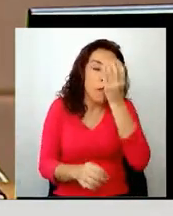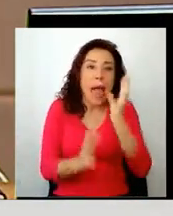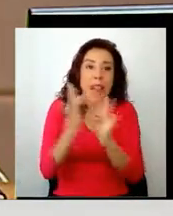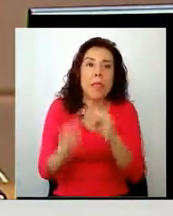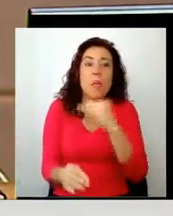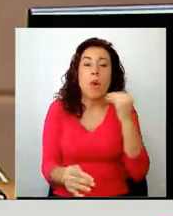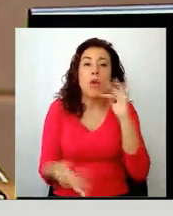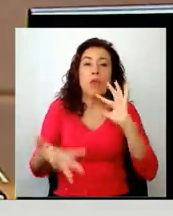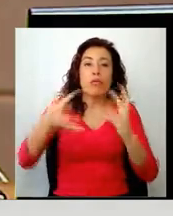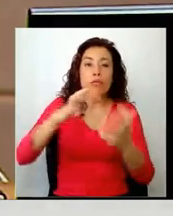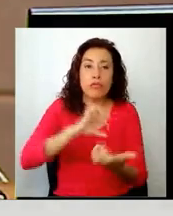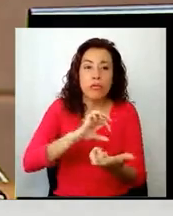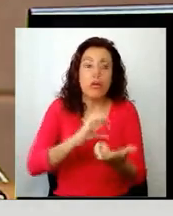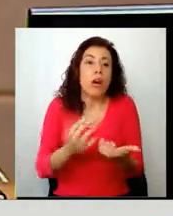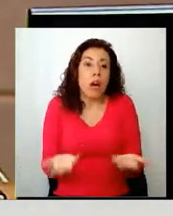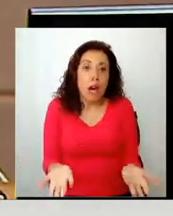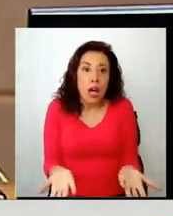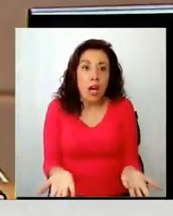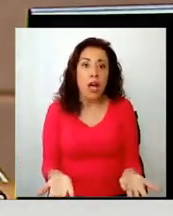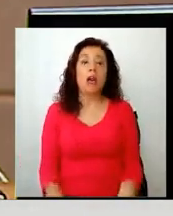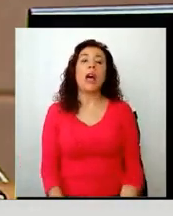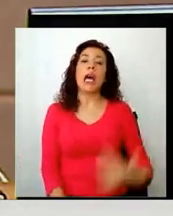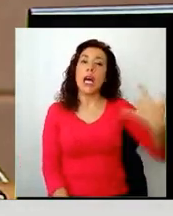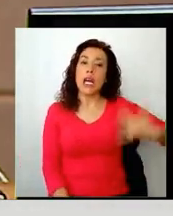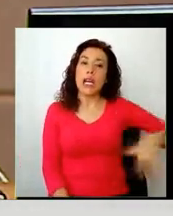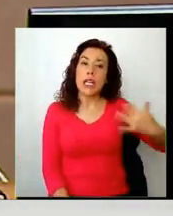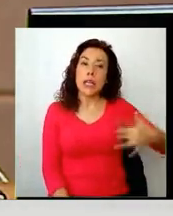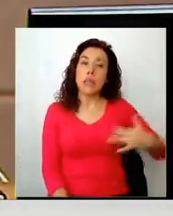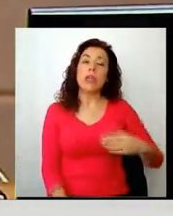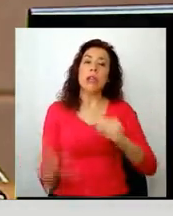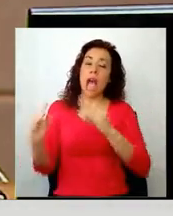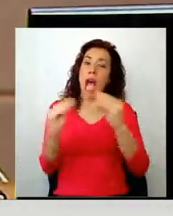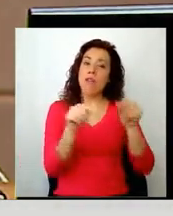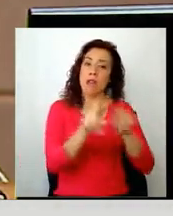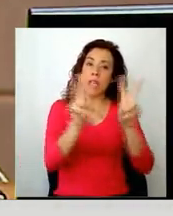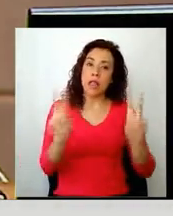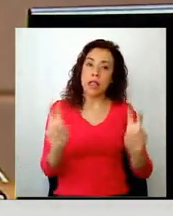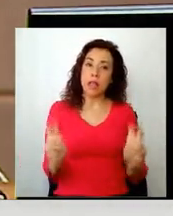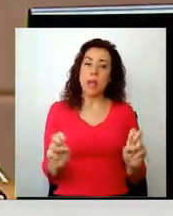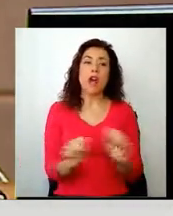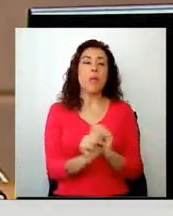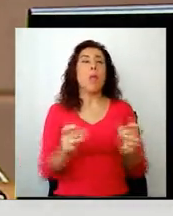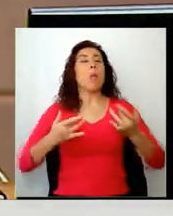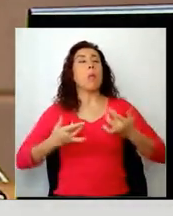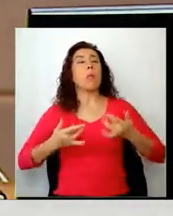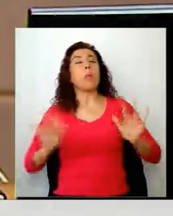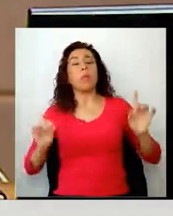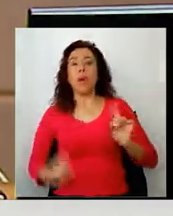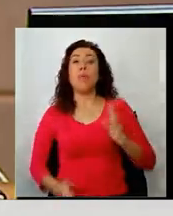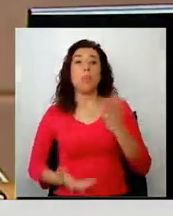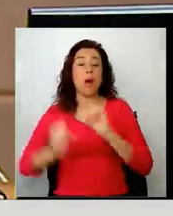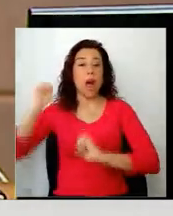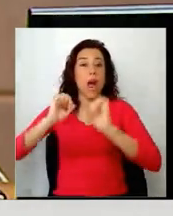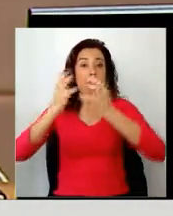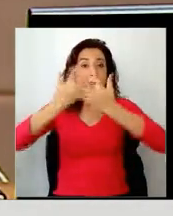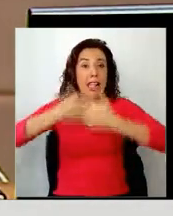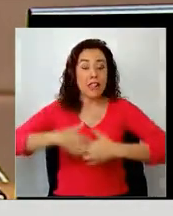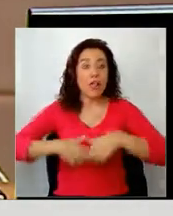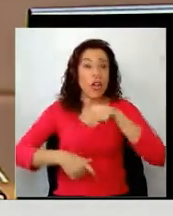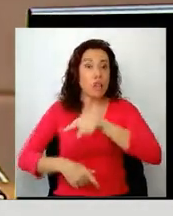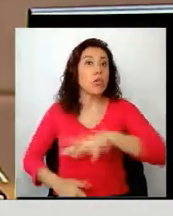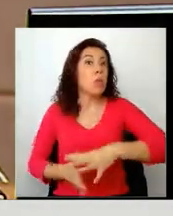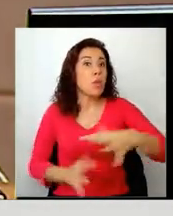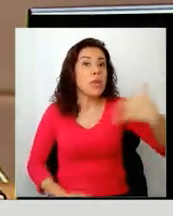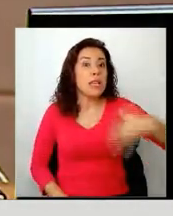por eso es importante dar esta discusión no podemos obviar el hecho de que la industria es parte importante del problema